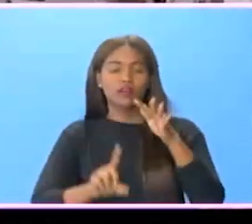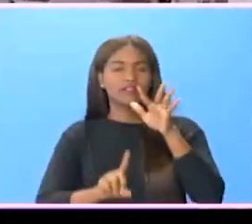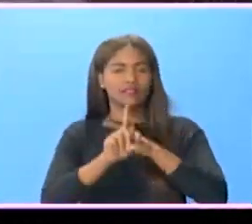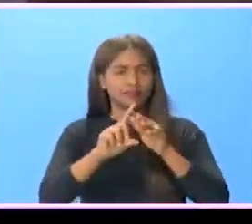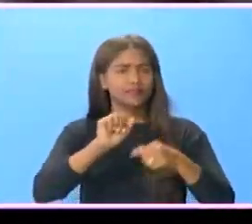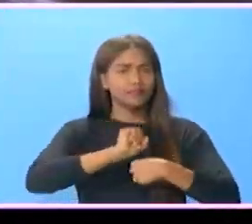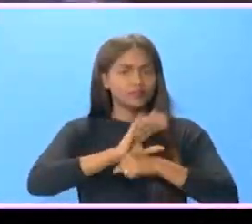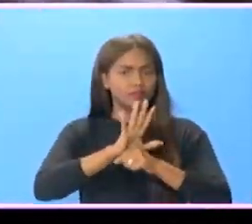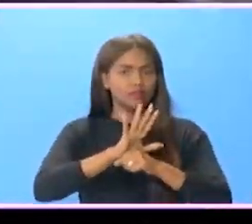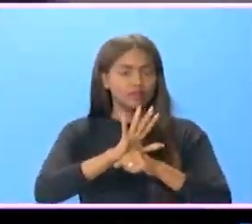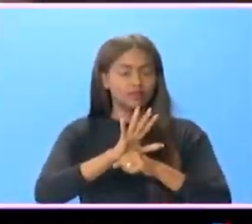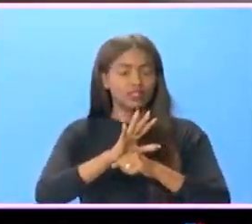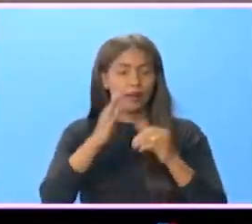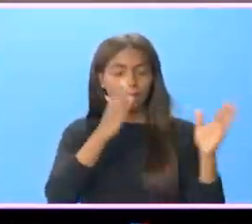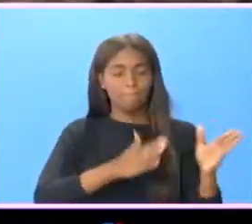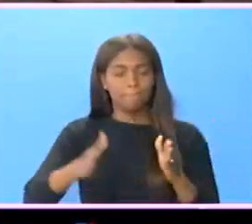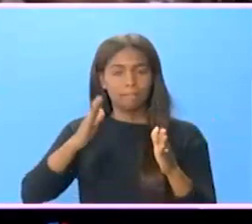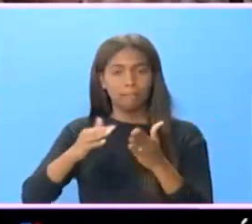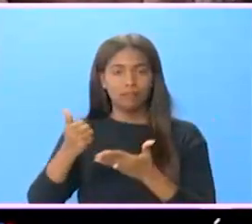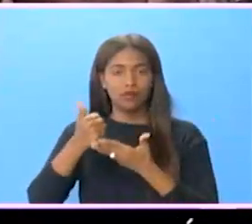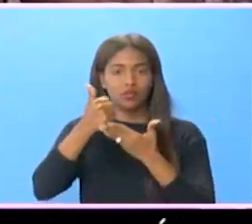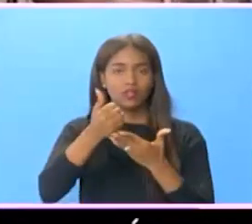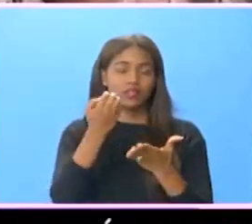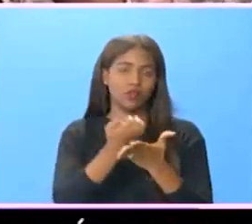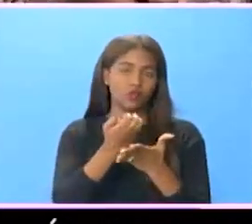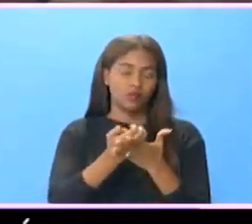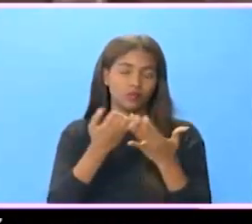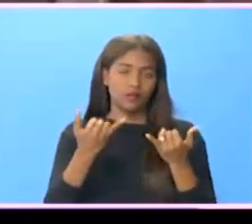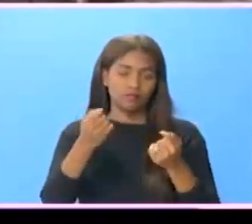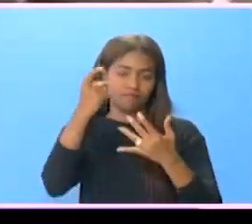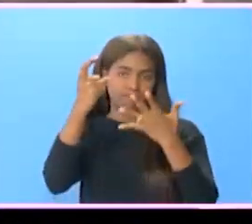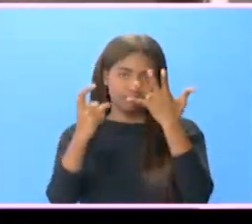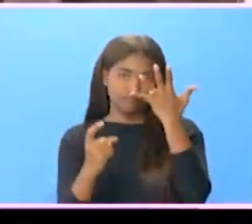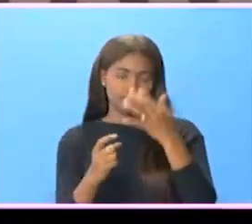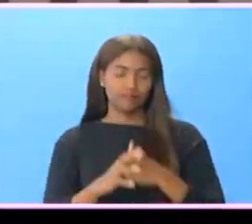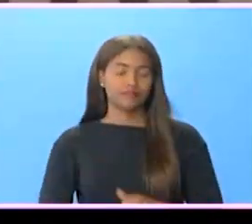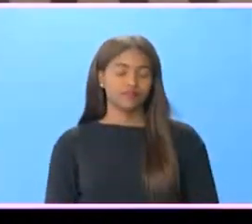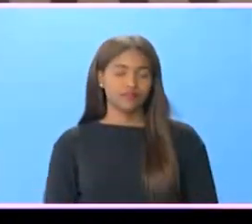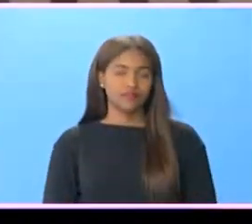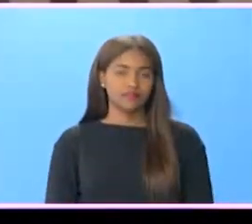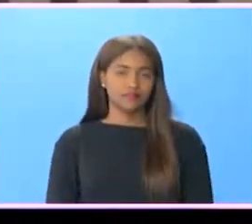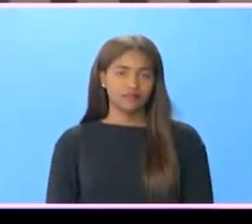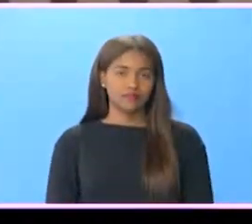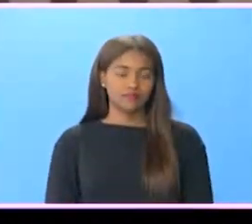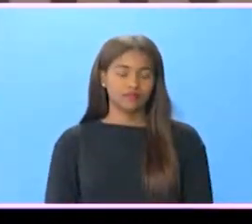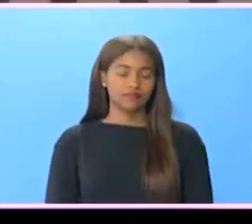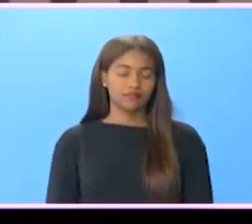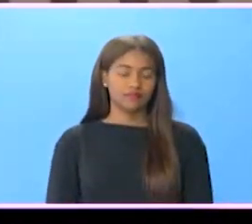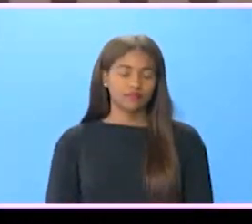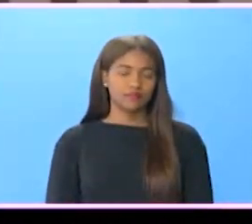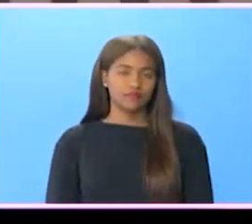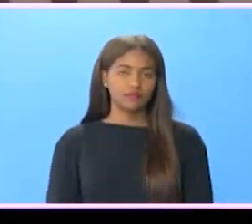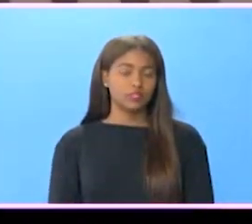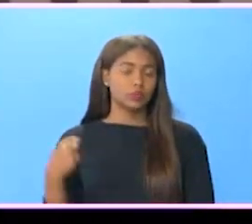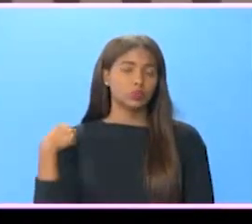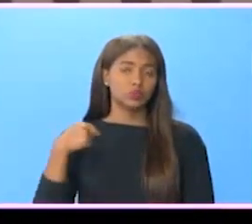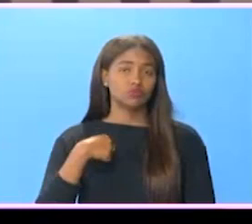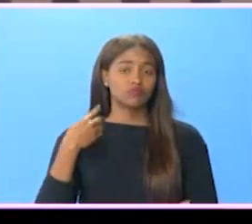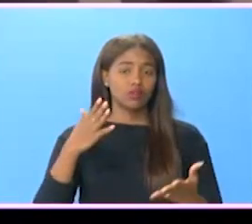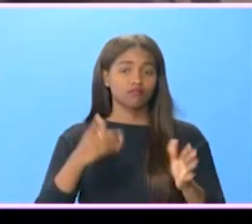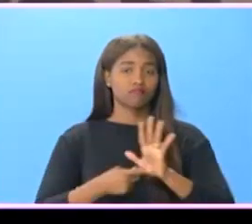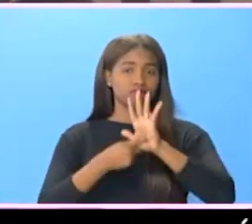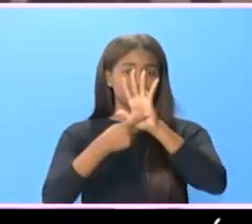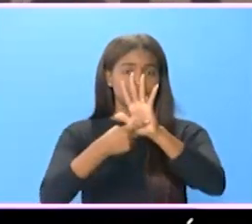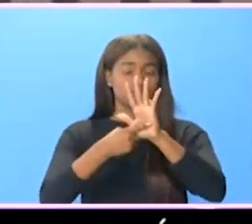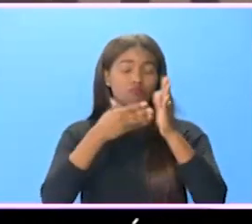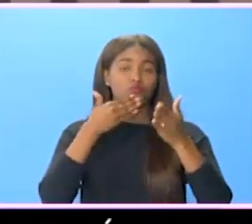COVID-19 y en el proceso de recuperación económica, entre otros. Nosotros hemos sido un ejemplo en el